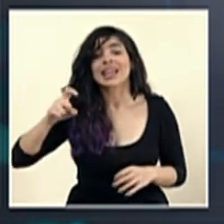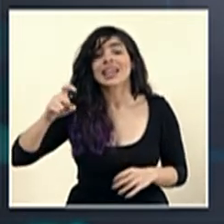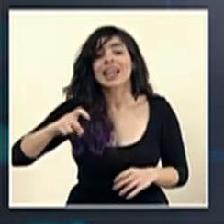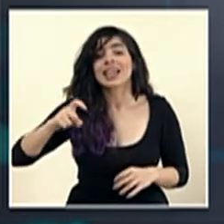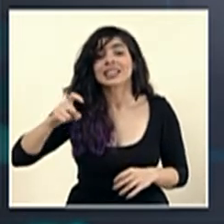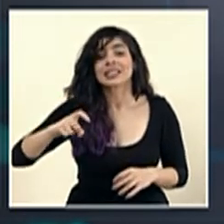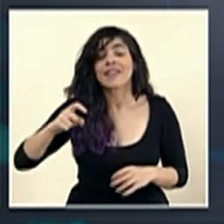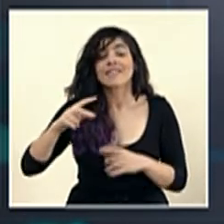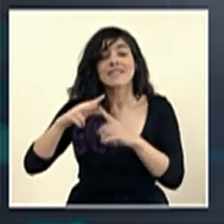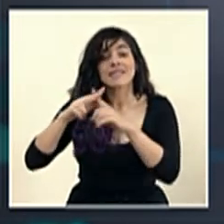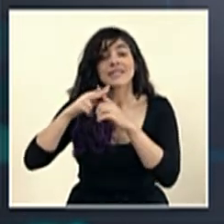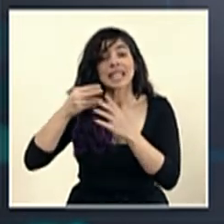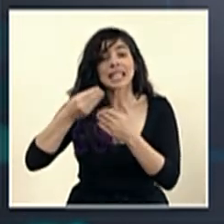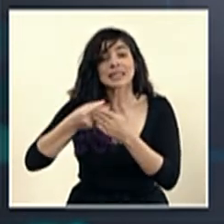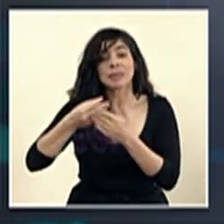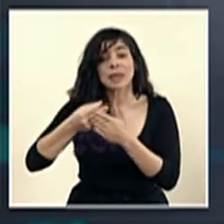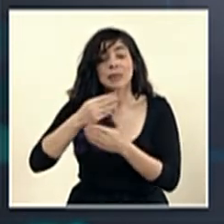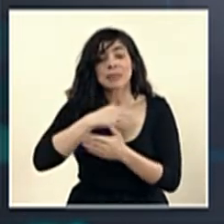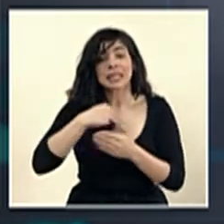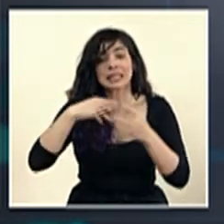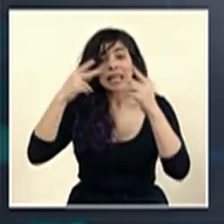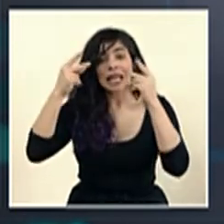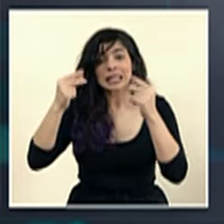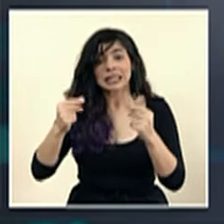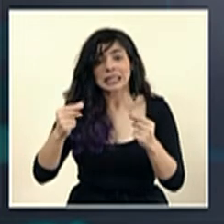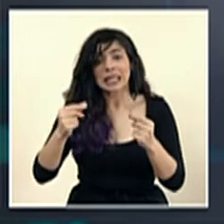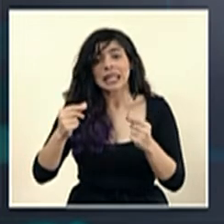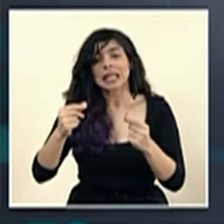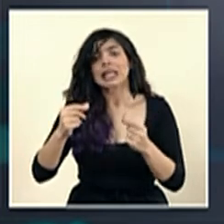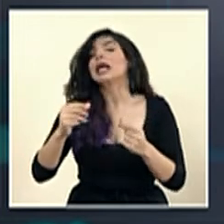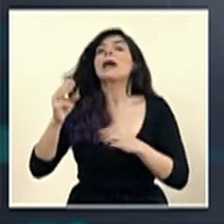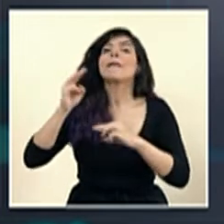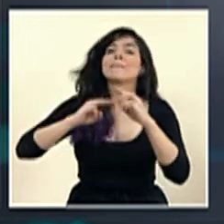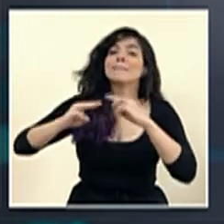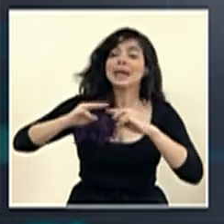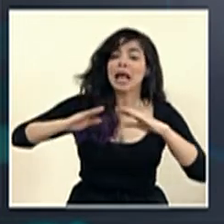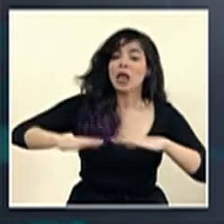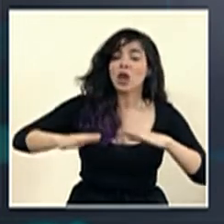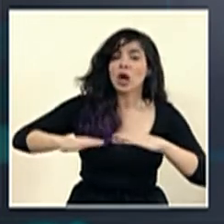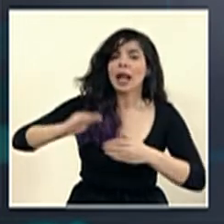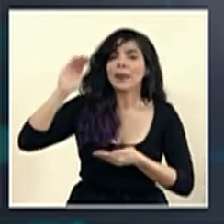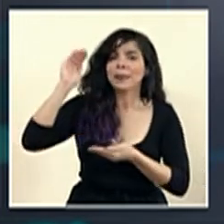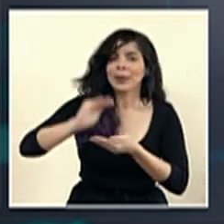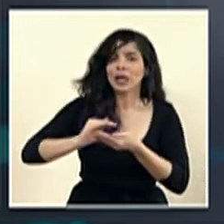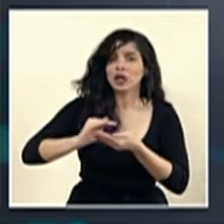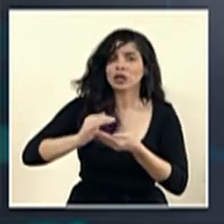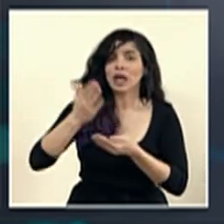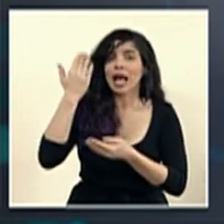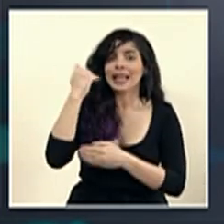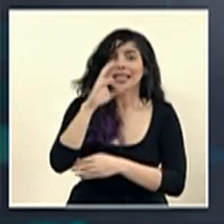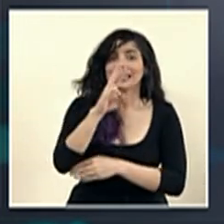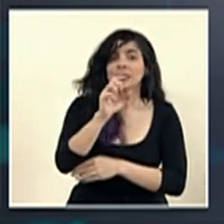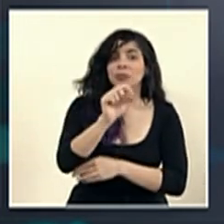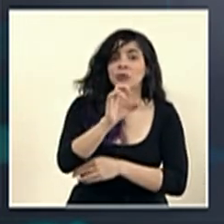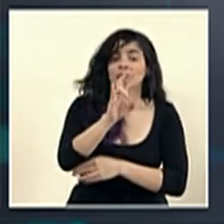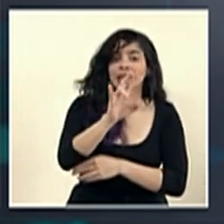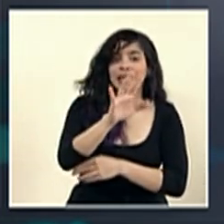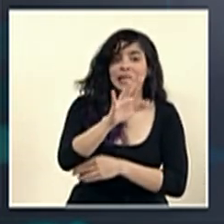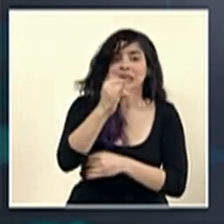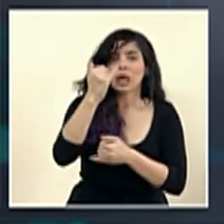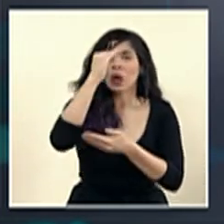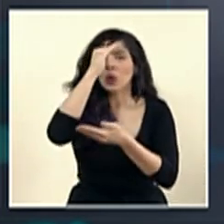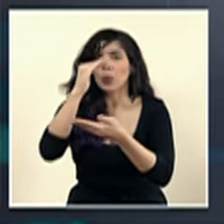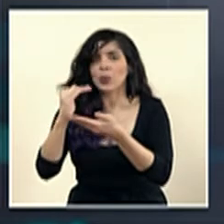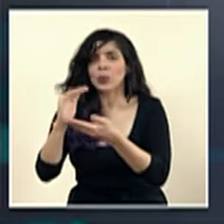el financiamiento del Ministerio de Hacienda en el mercado local de 6.75 a